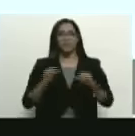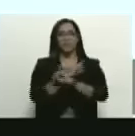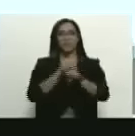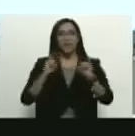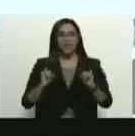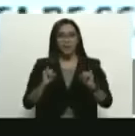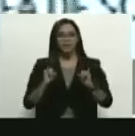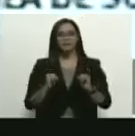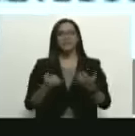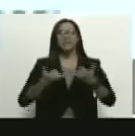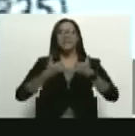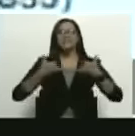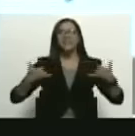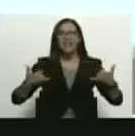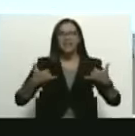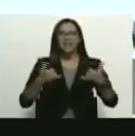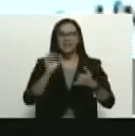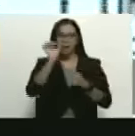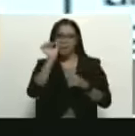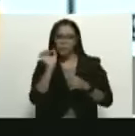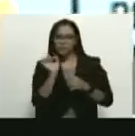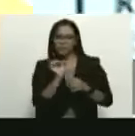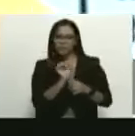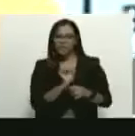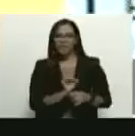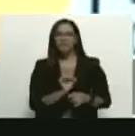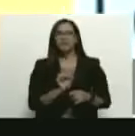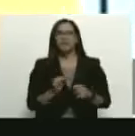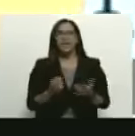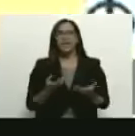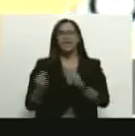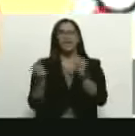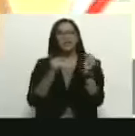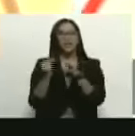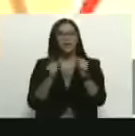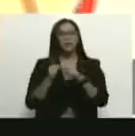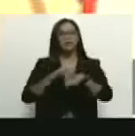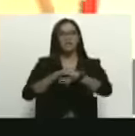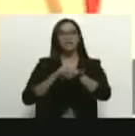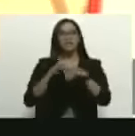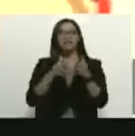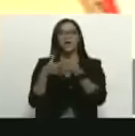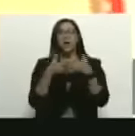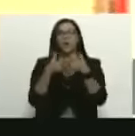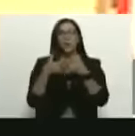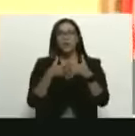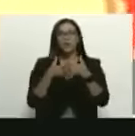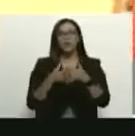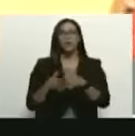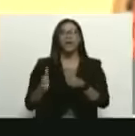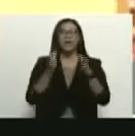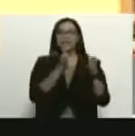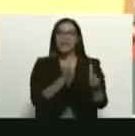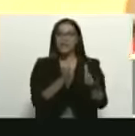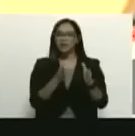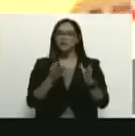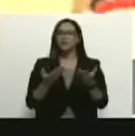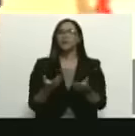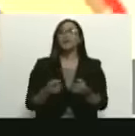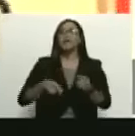Finalmente, la línea negra punteada es la que negocian Inglaterra y Estados Unidos en el laudo arbitral de París